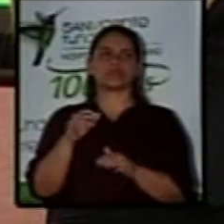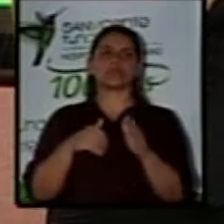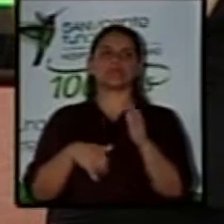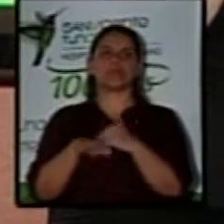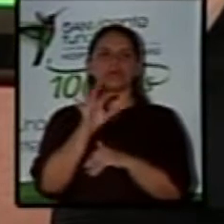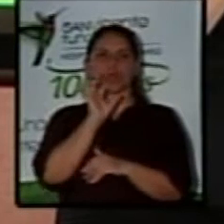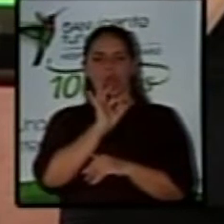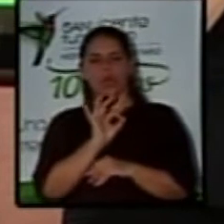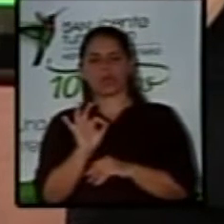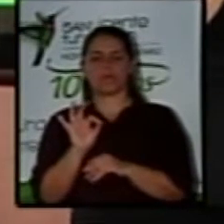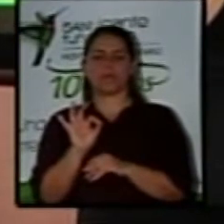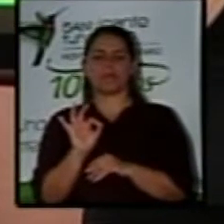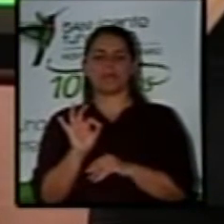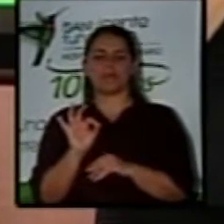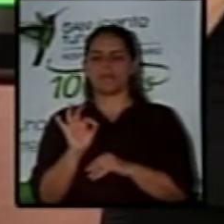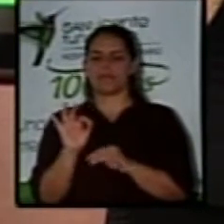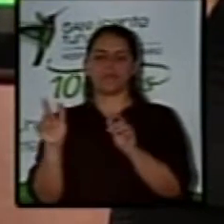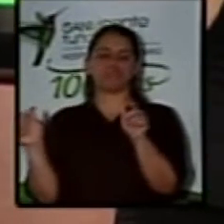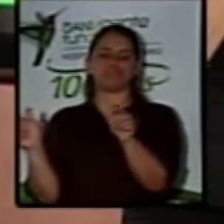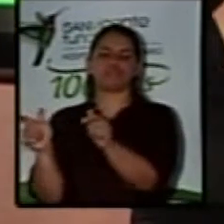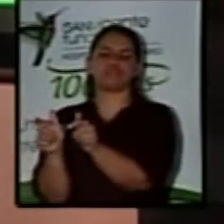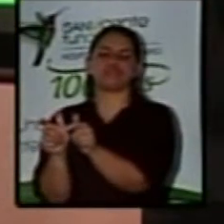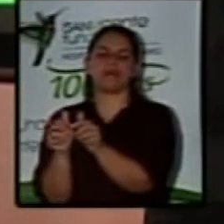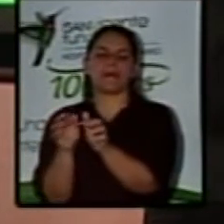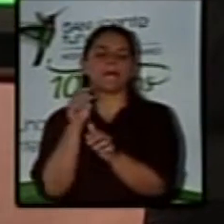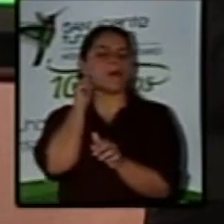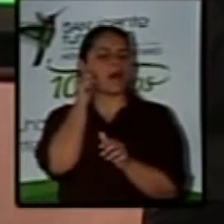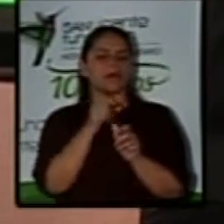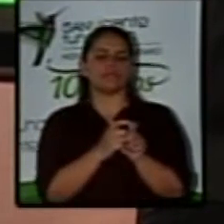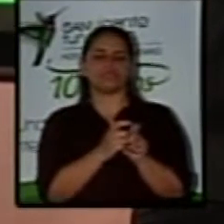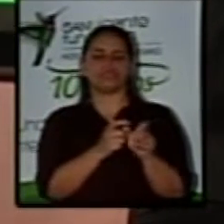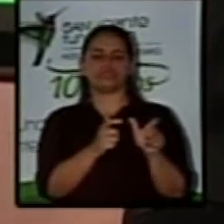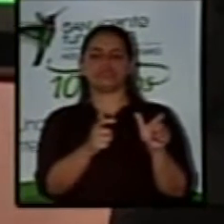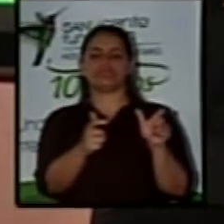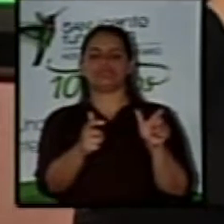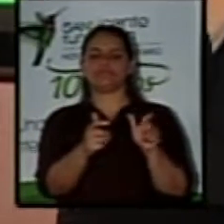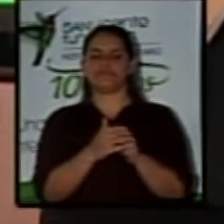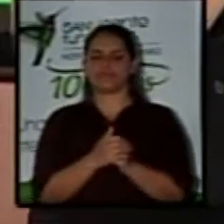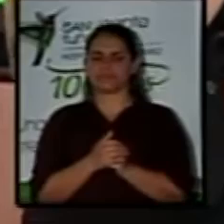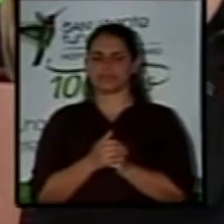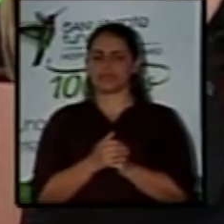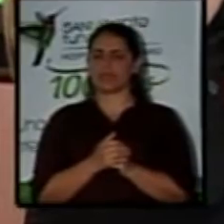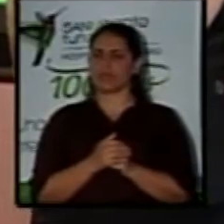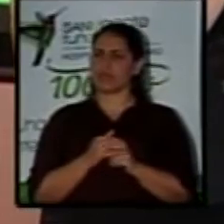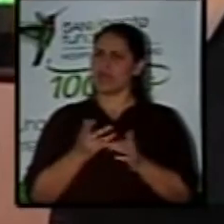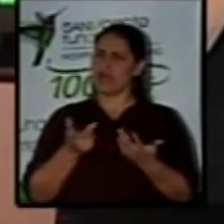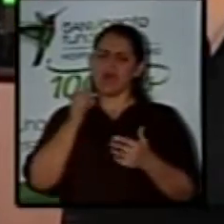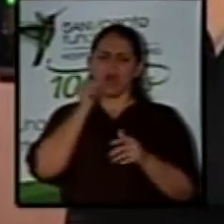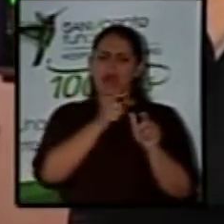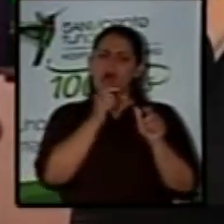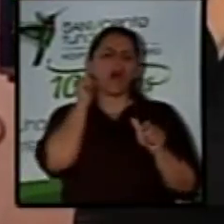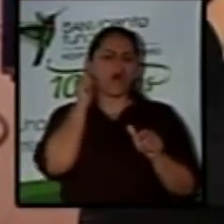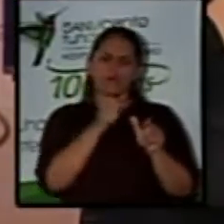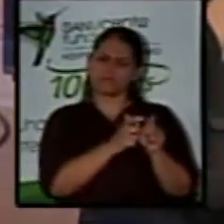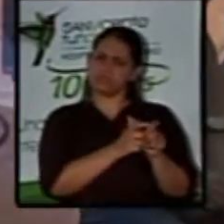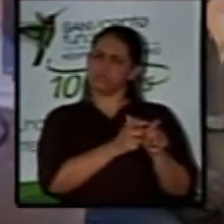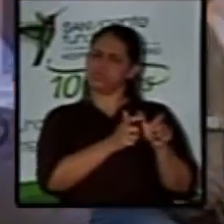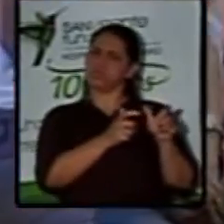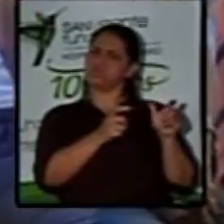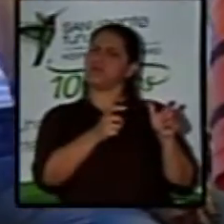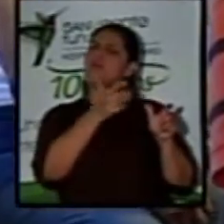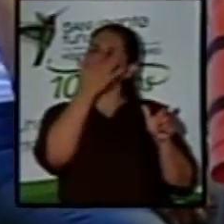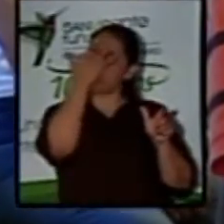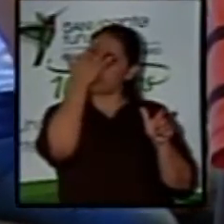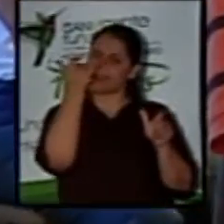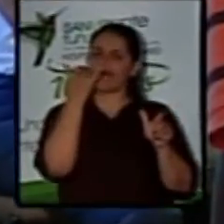más o 4 a 5 veces más en mujeres que en hombres. Pero ¿por qué en las mujeres? Pues hay factores que predisponen,